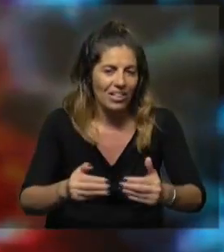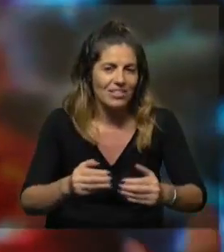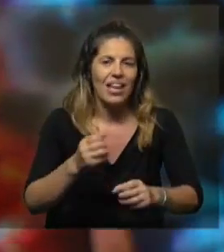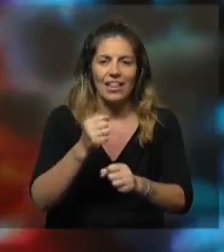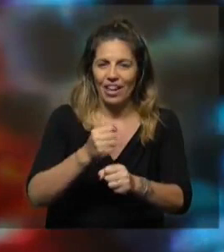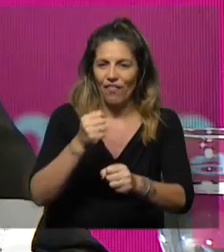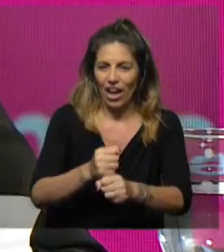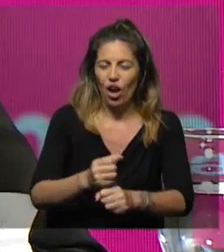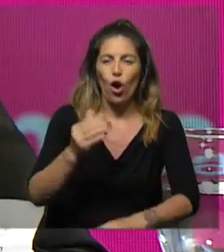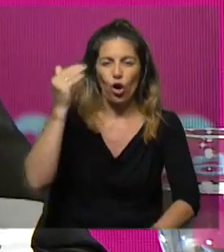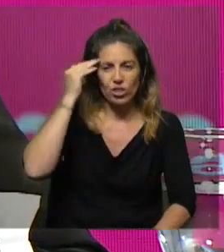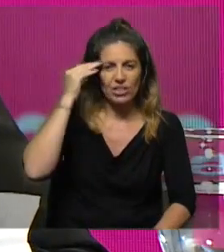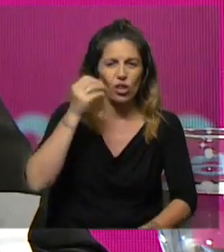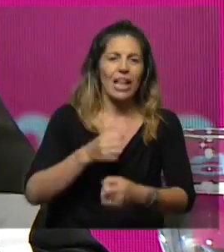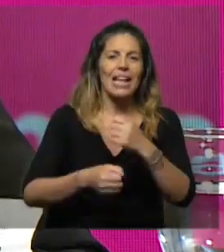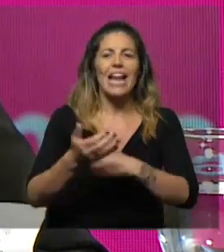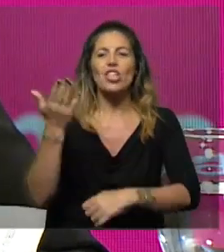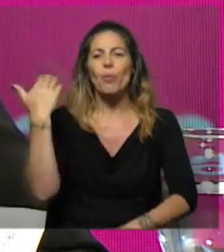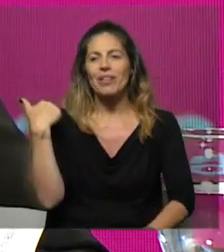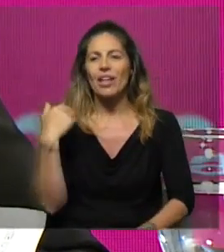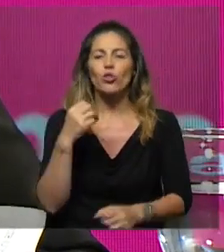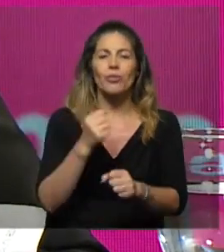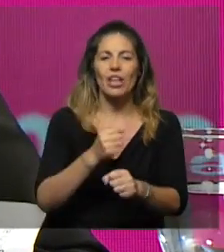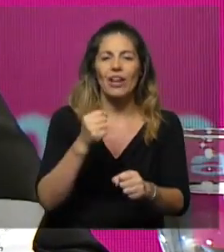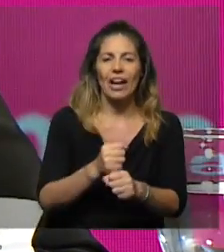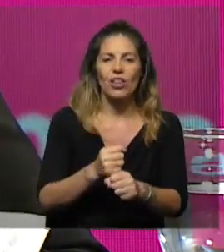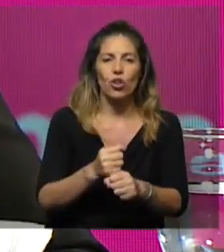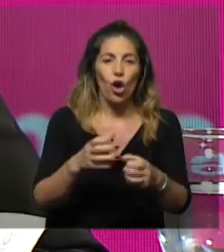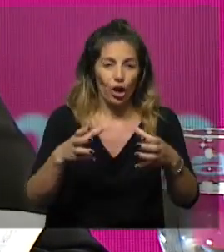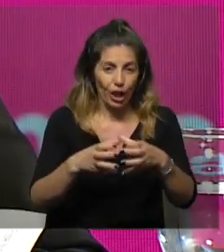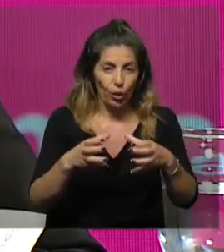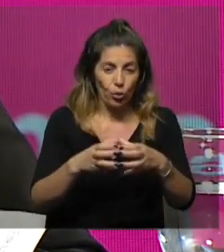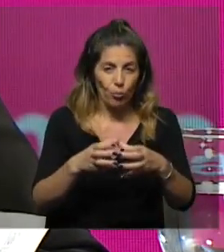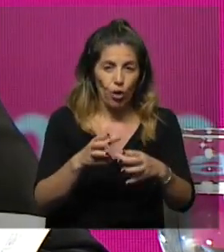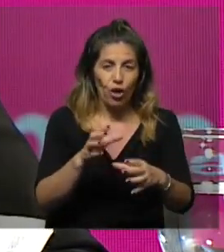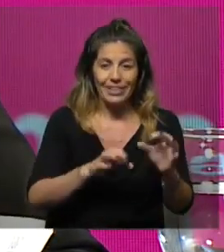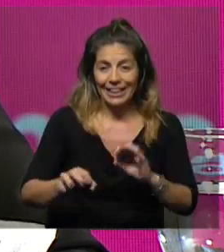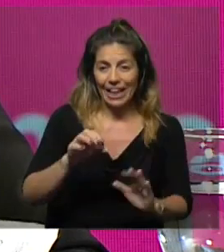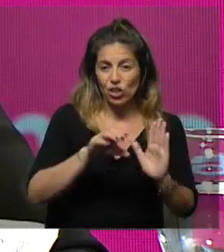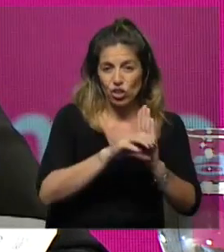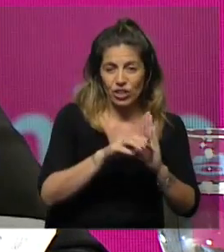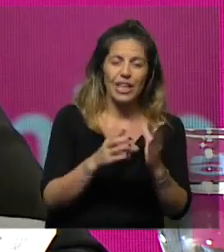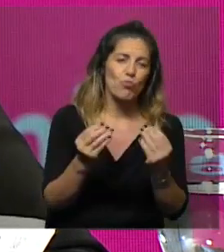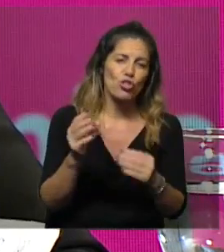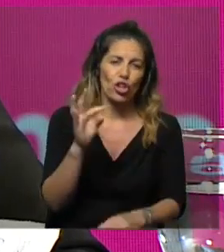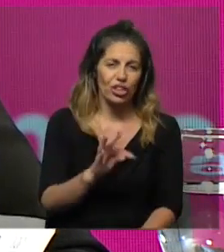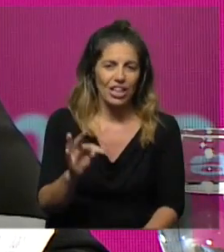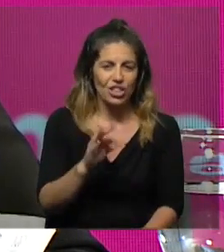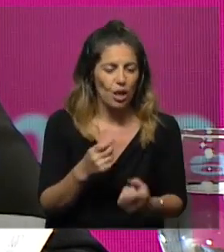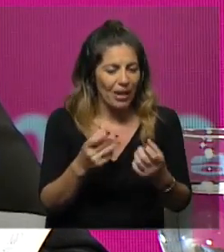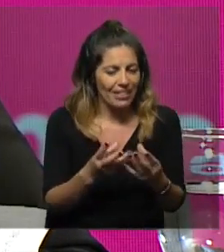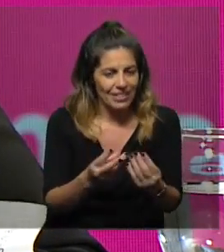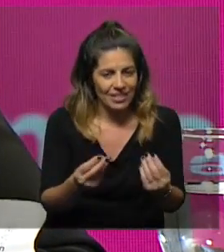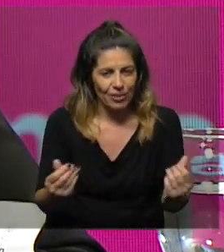Nosotros el año pasado estuvimos trabajando todo el año con el equipo del Solís en un montón de de talleres y cosas para sensibilizar